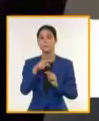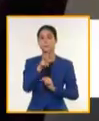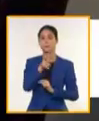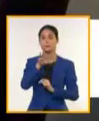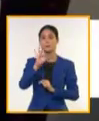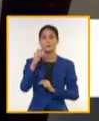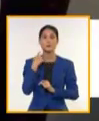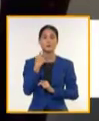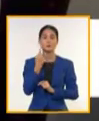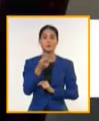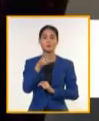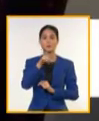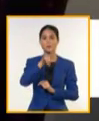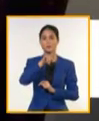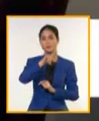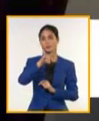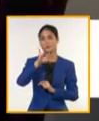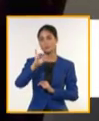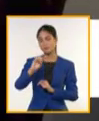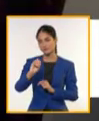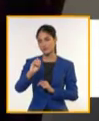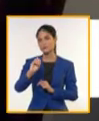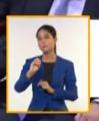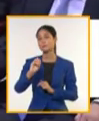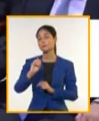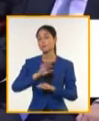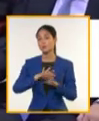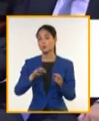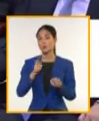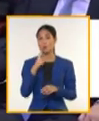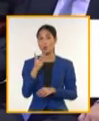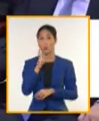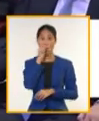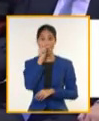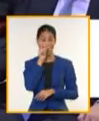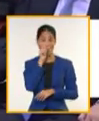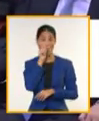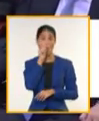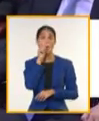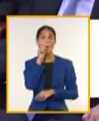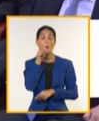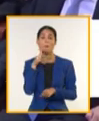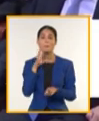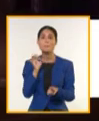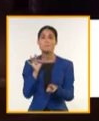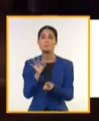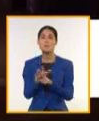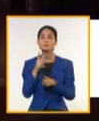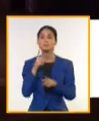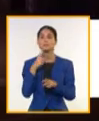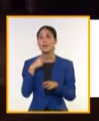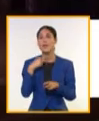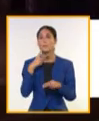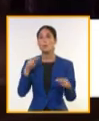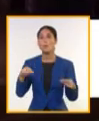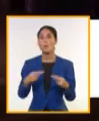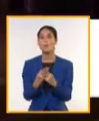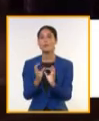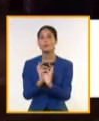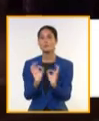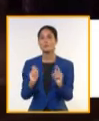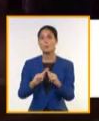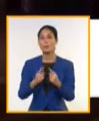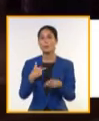1960. Posteriormente, Han Shen y Díaz-Canel encabezaron el acto central por las 6 décadas y media de vínculos entre el